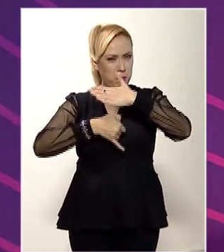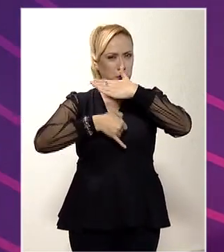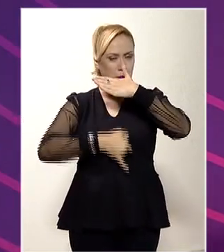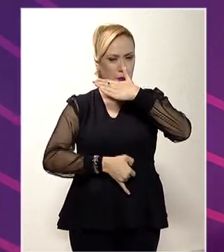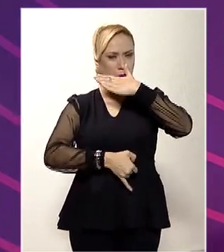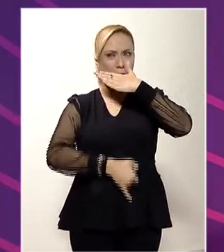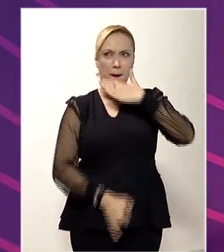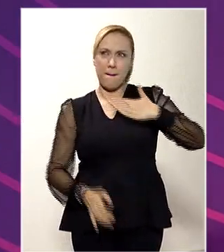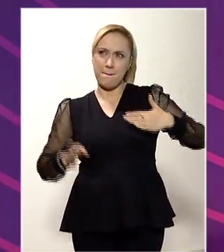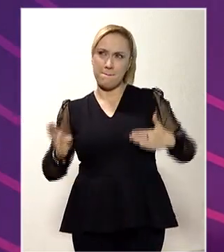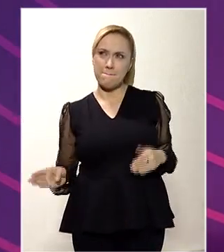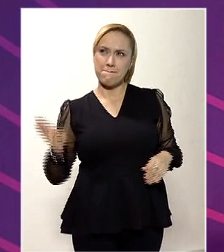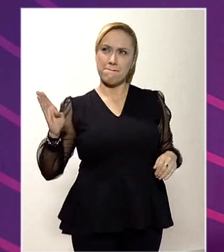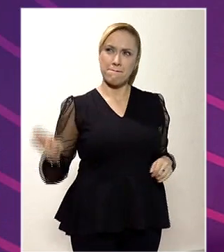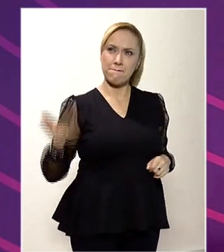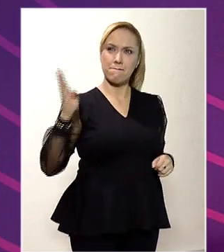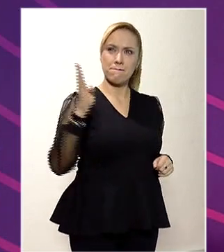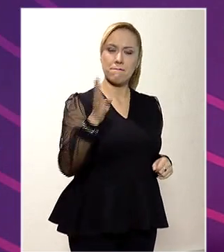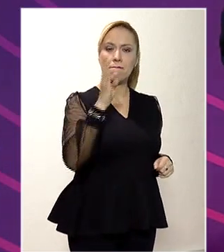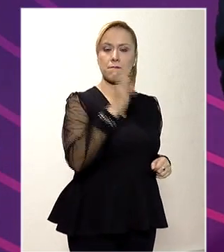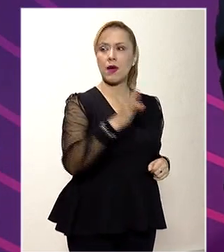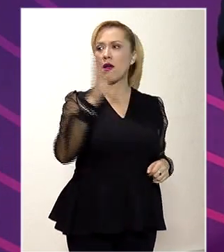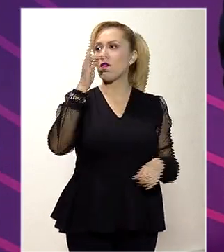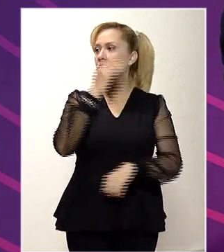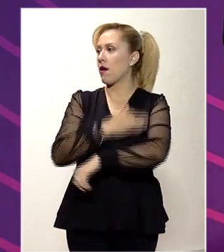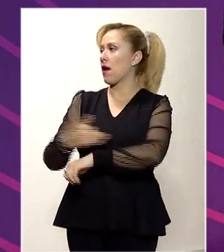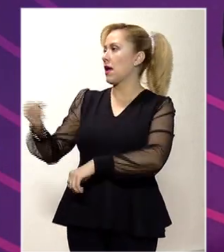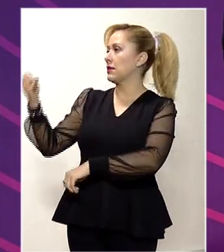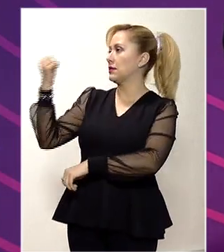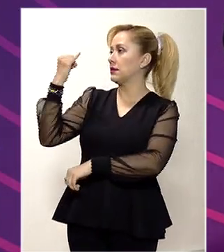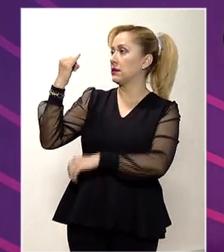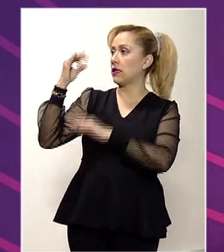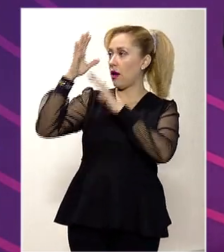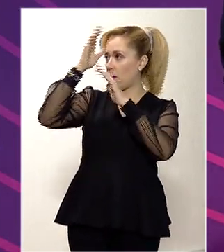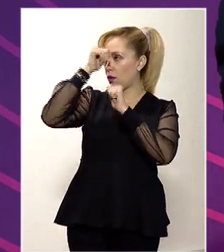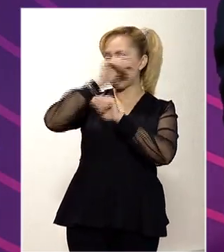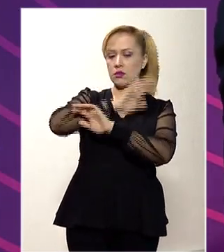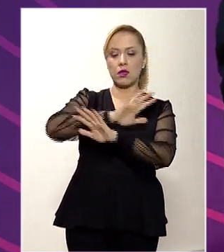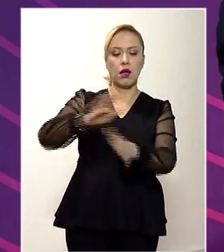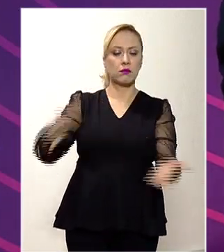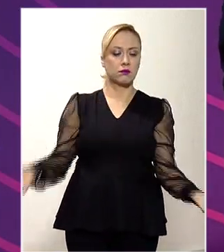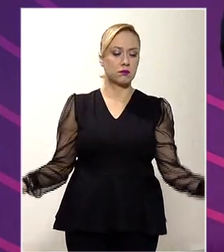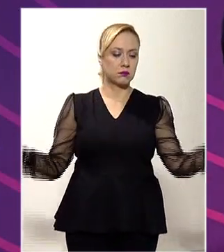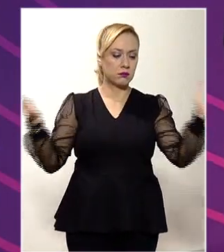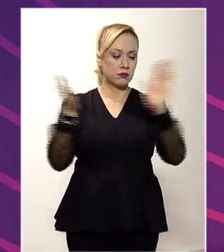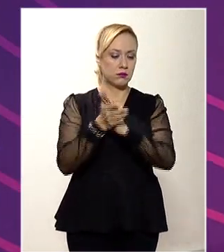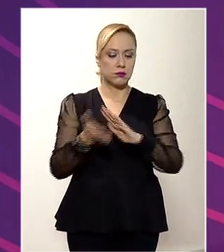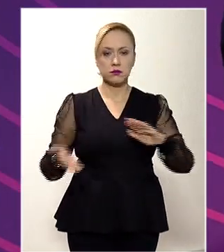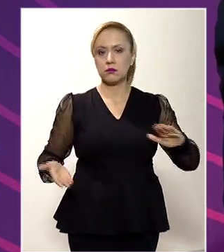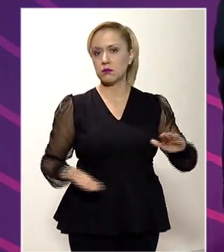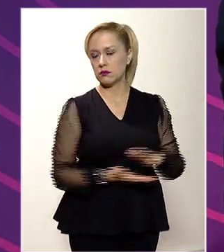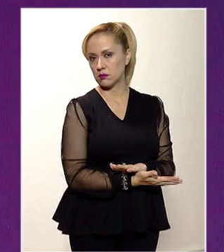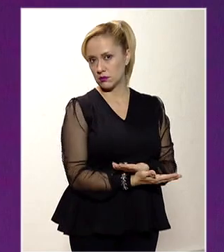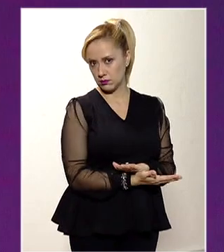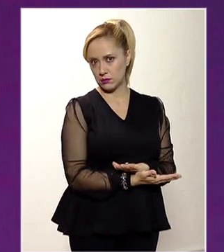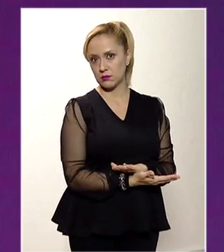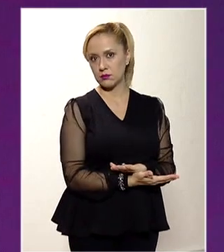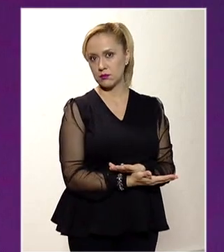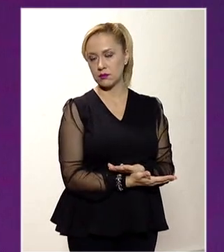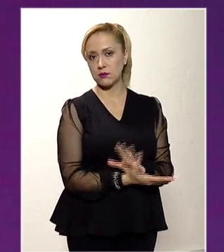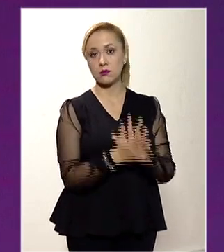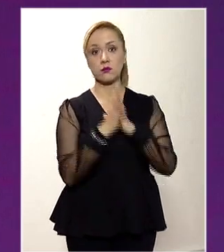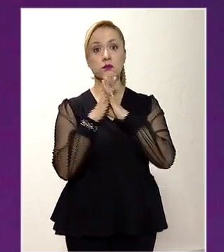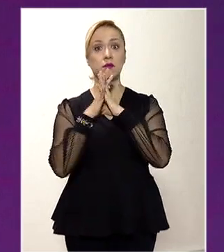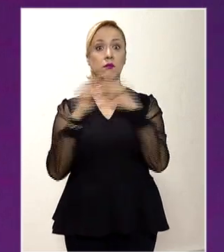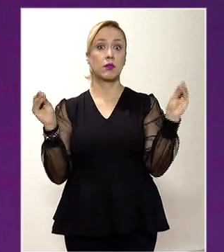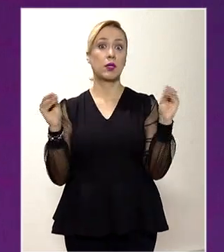sido diligente y con el acuerdo de las familias, solo así puedes suspender una búsqueda. Si no, nunca puedes suspender una búsqueda porque una desaparición es lo que